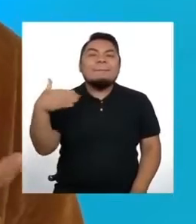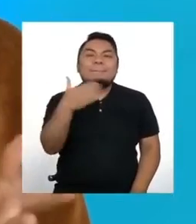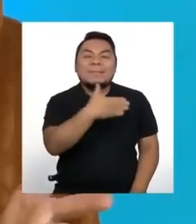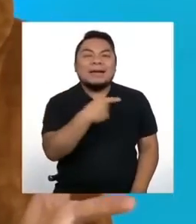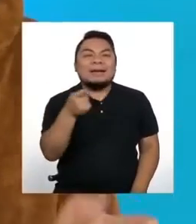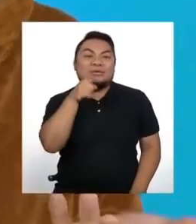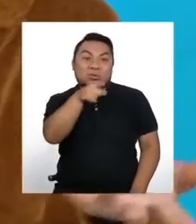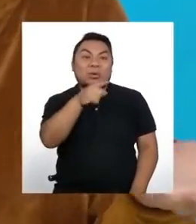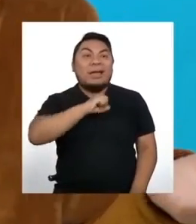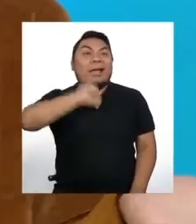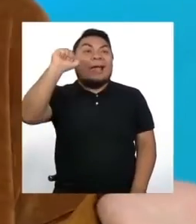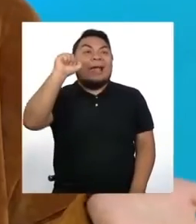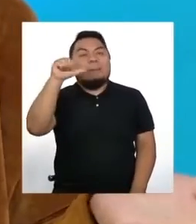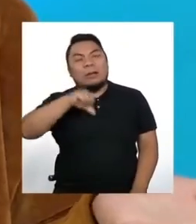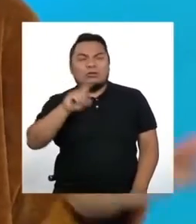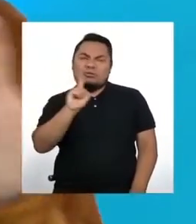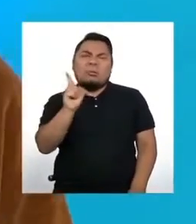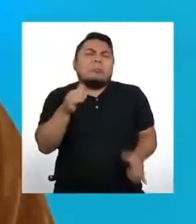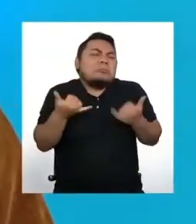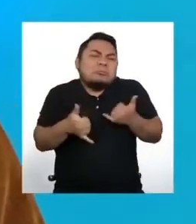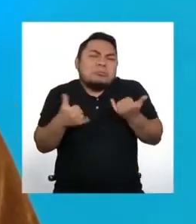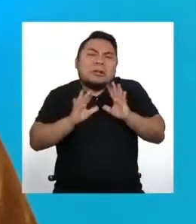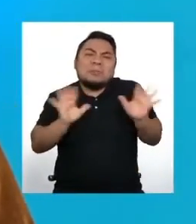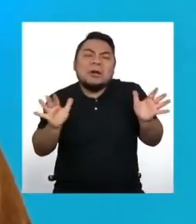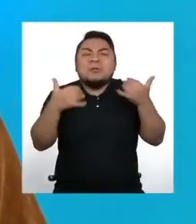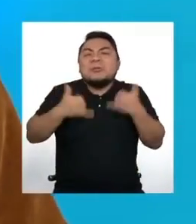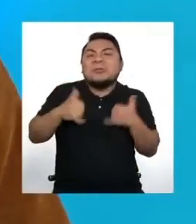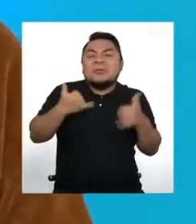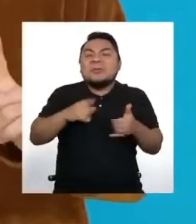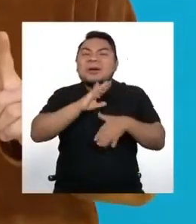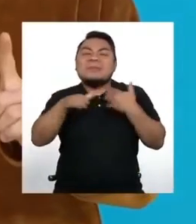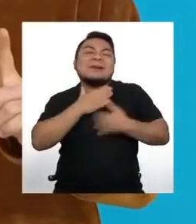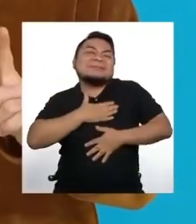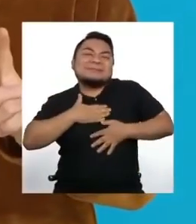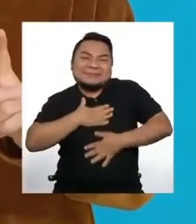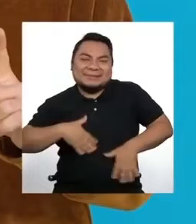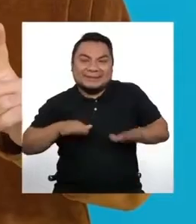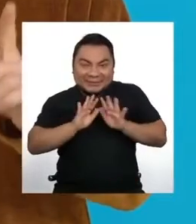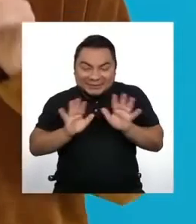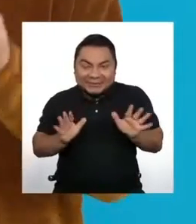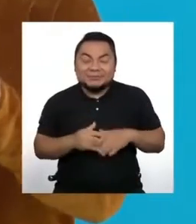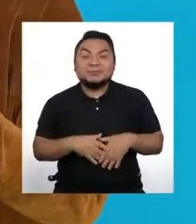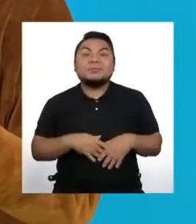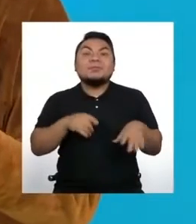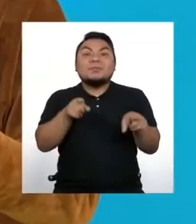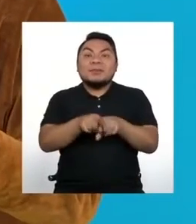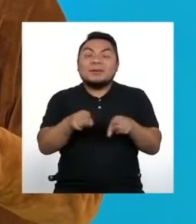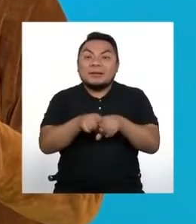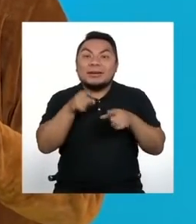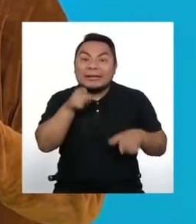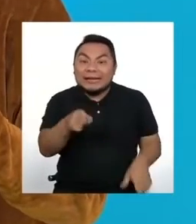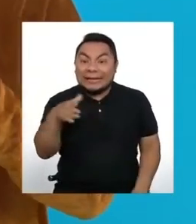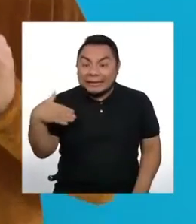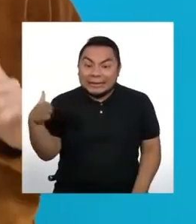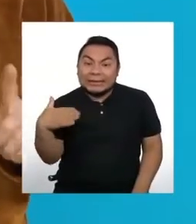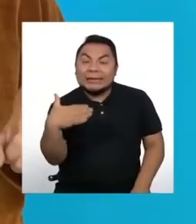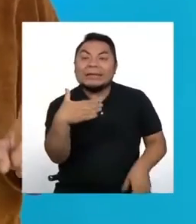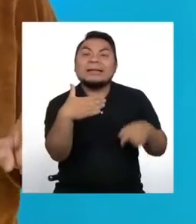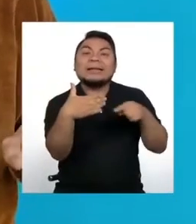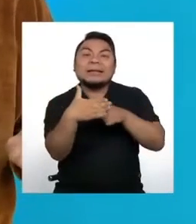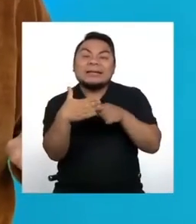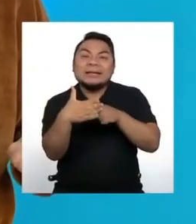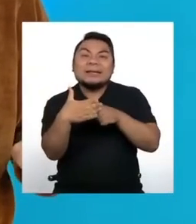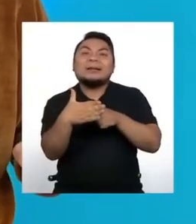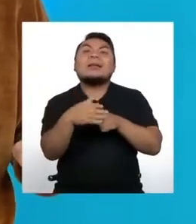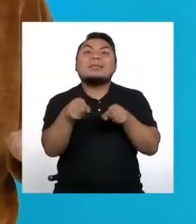necesidades educativas especiales aprendieron a reconocer su nombre cuando le llaman, colaborar con agrado